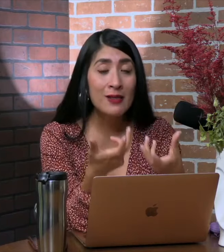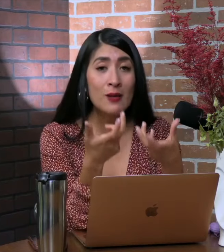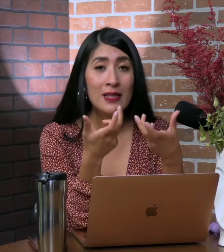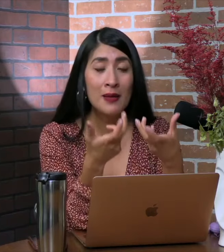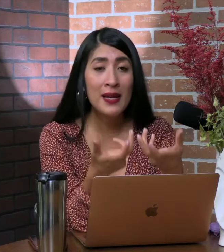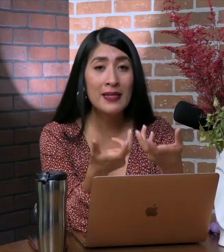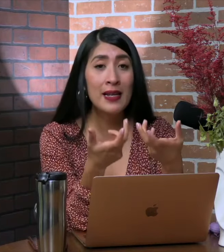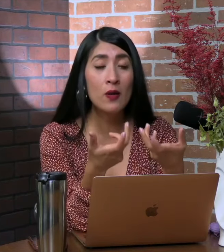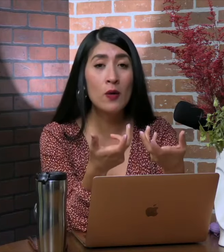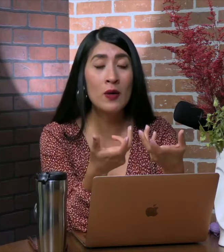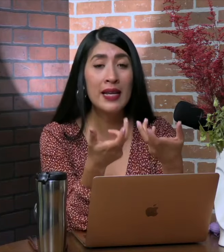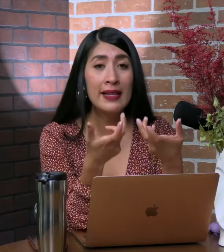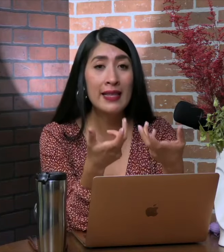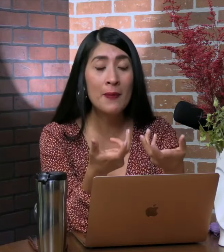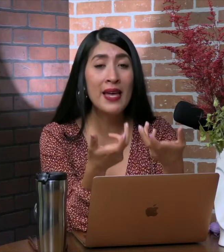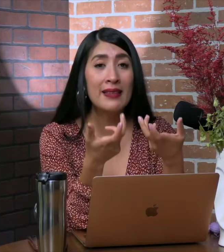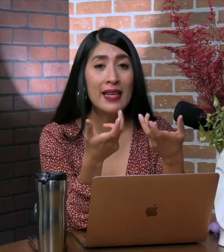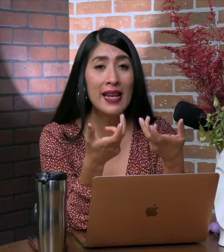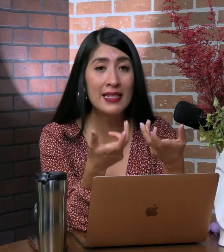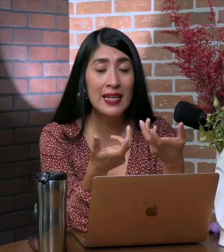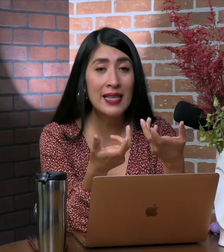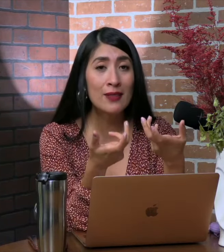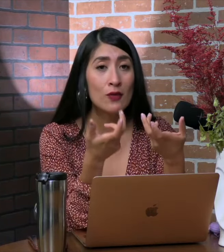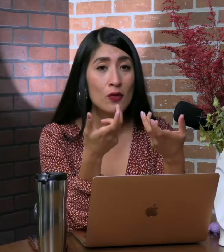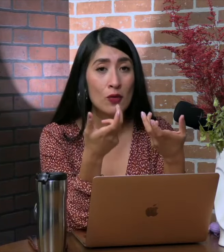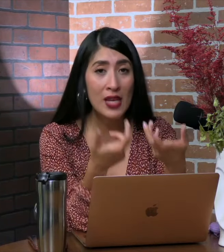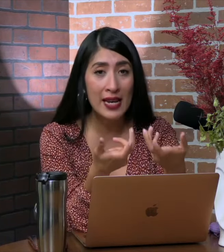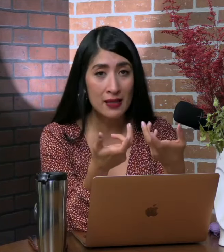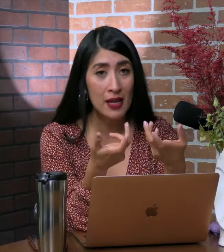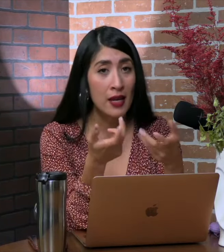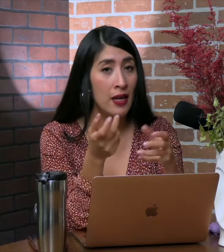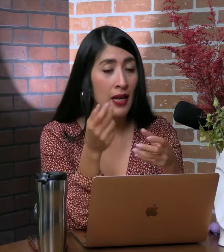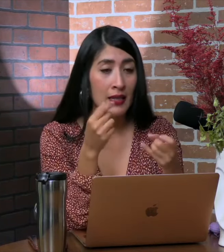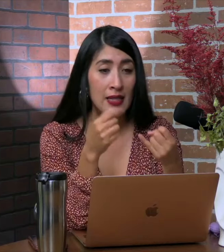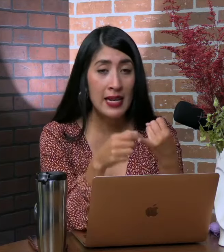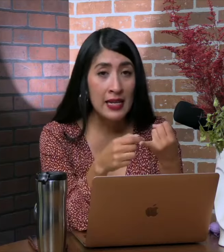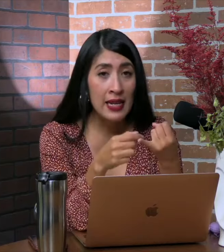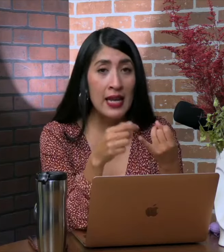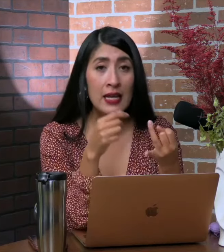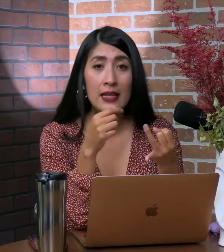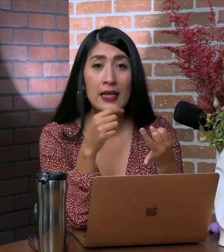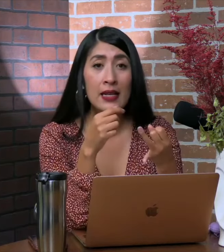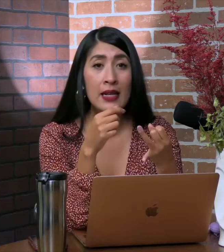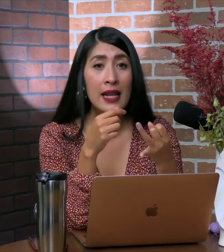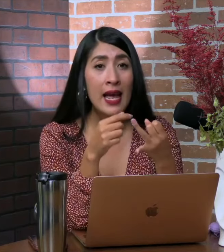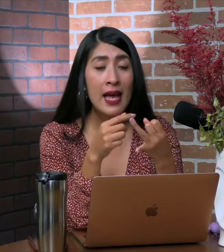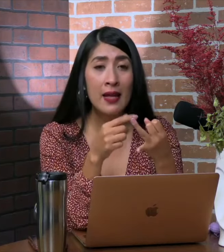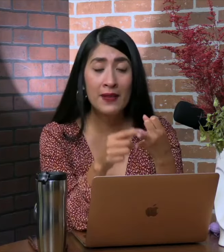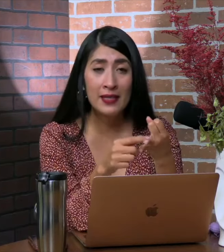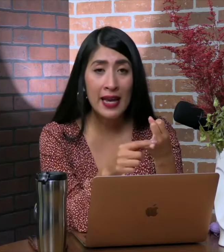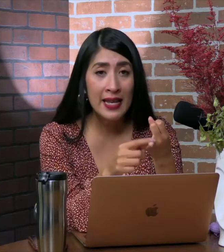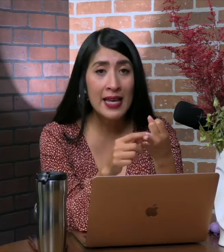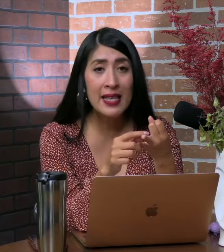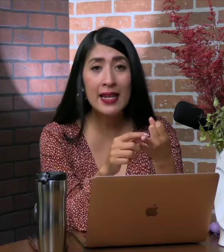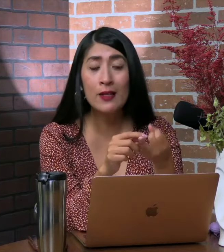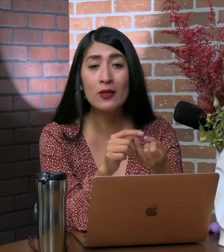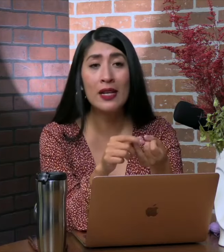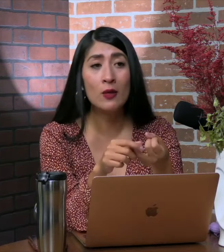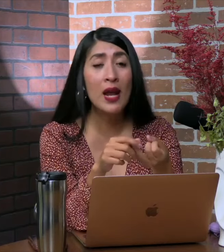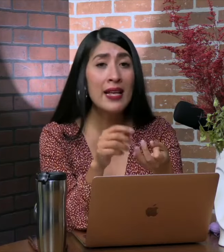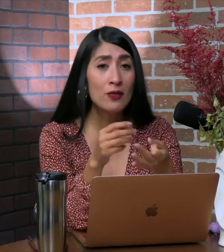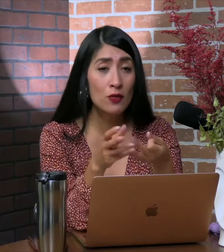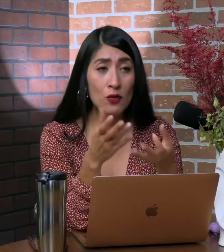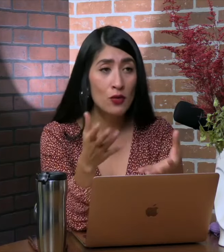qué es lo que se va a hacer con el tema de las redes sociales ni el INE ni la fiscalía de